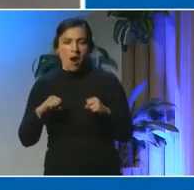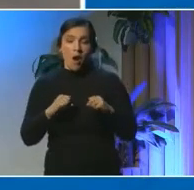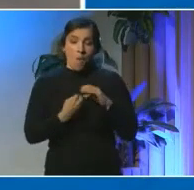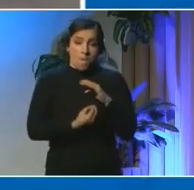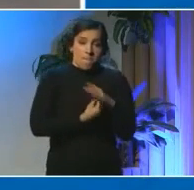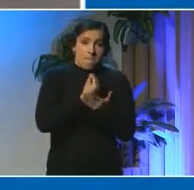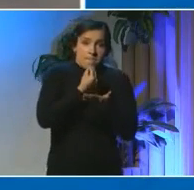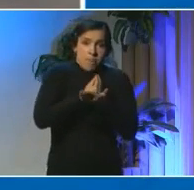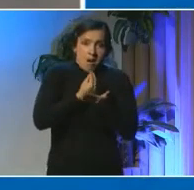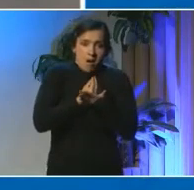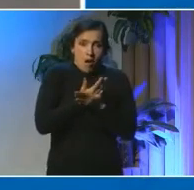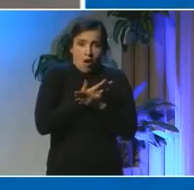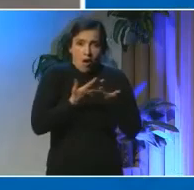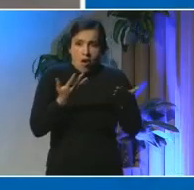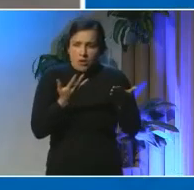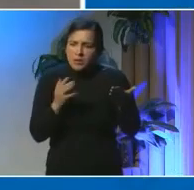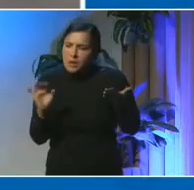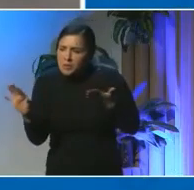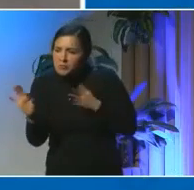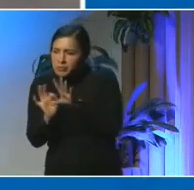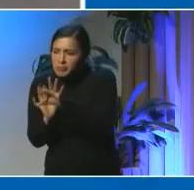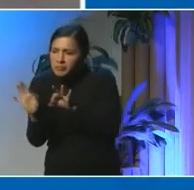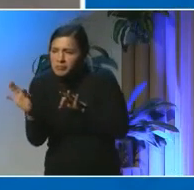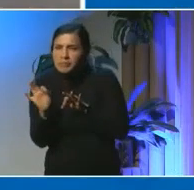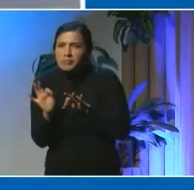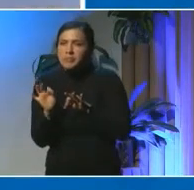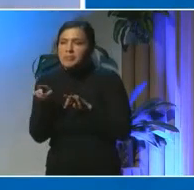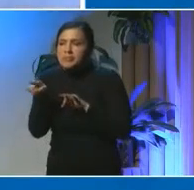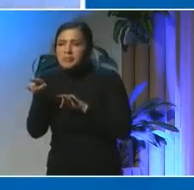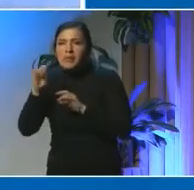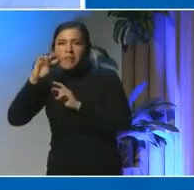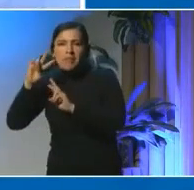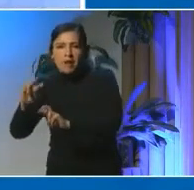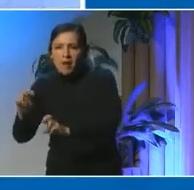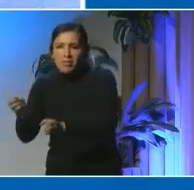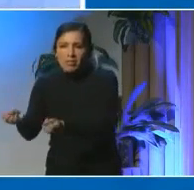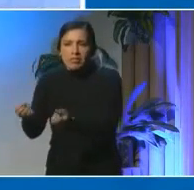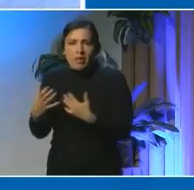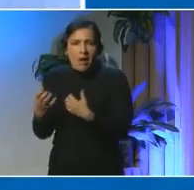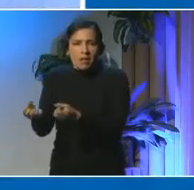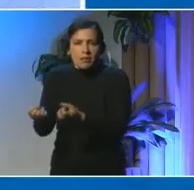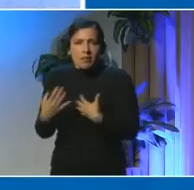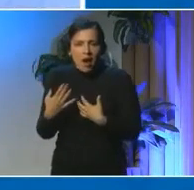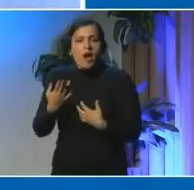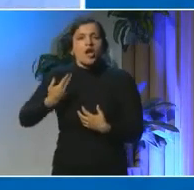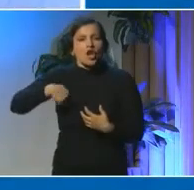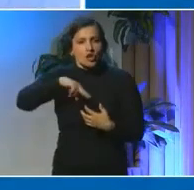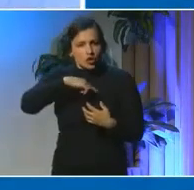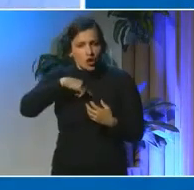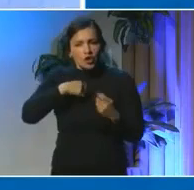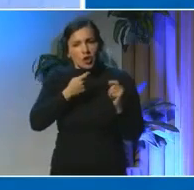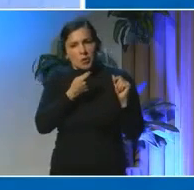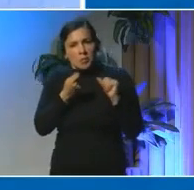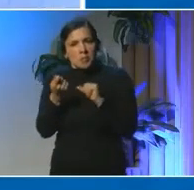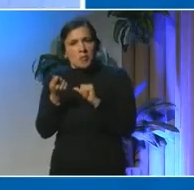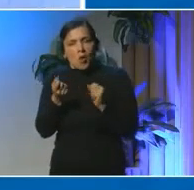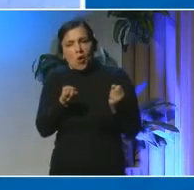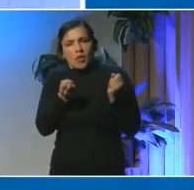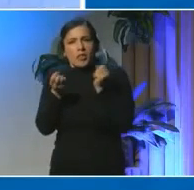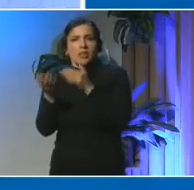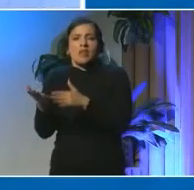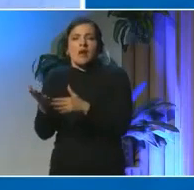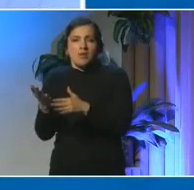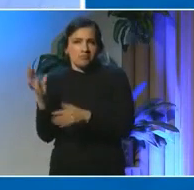productos y les damos a esas comunidades una un sustento que es permanente en el tiempo que la